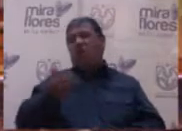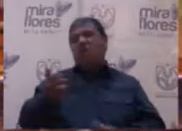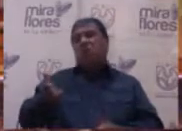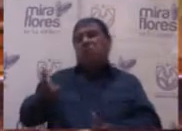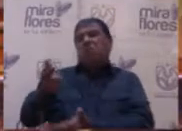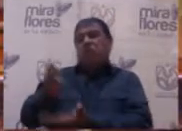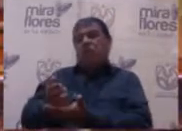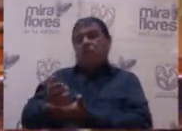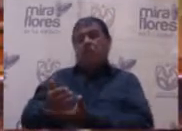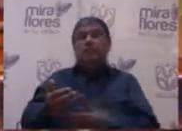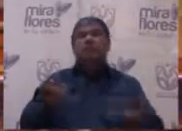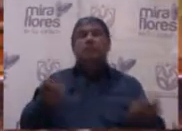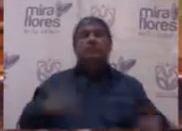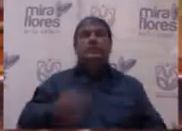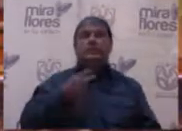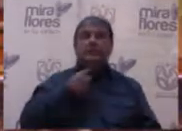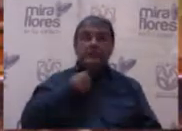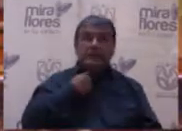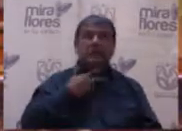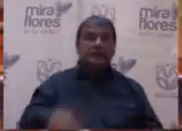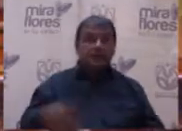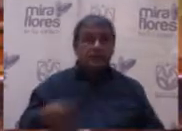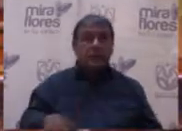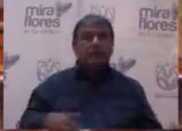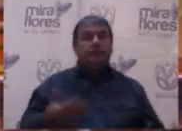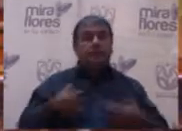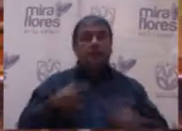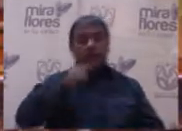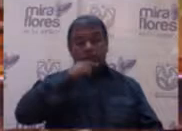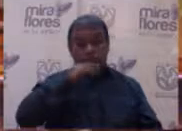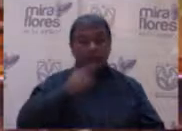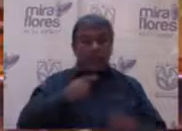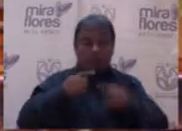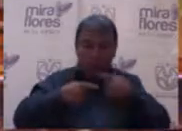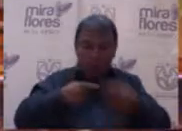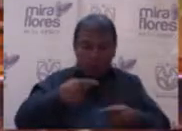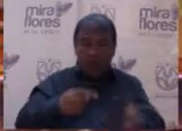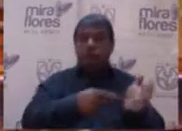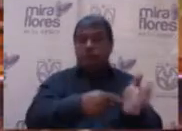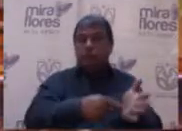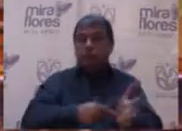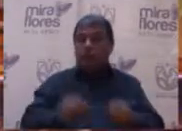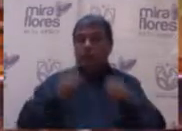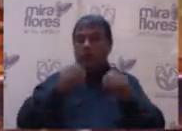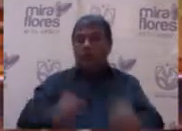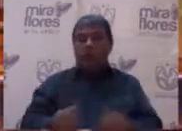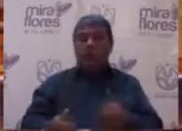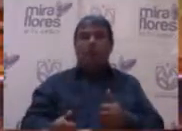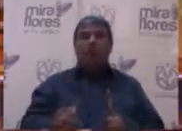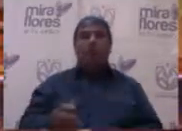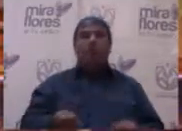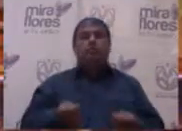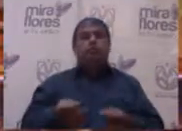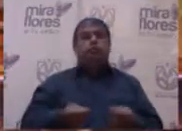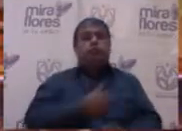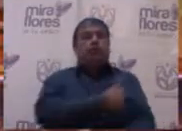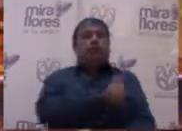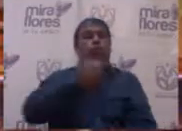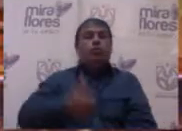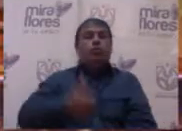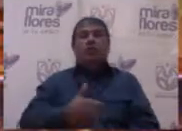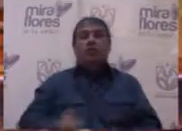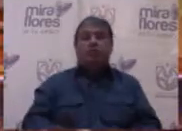Y ahora me pasó. Entonces, lo que esta señora resaltaba era que se está aplicando el principio de autoridad. Y eso es muy